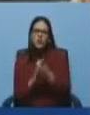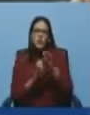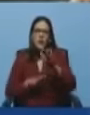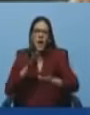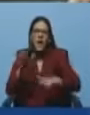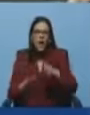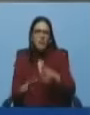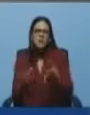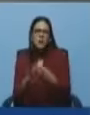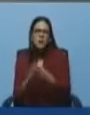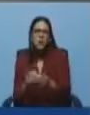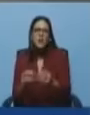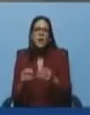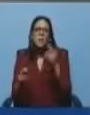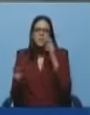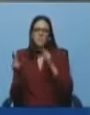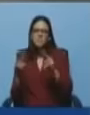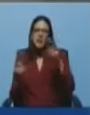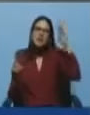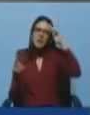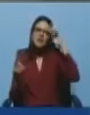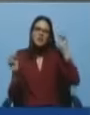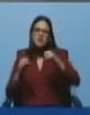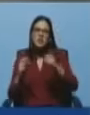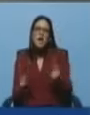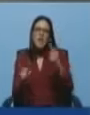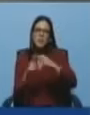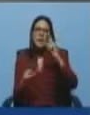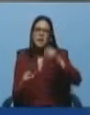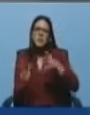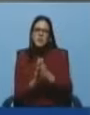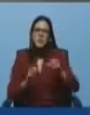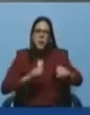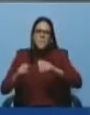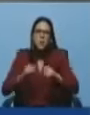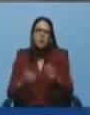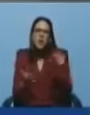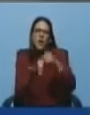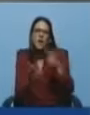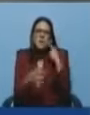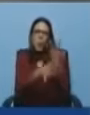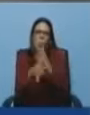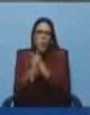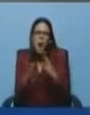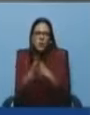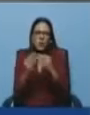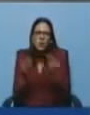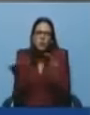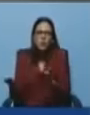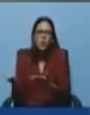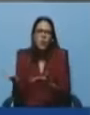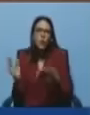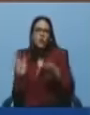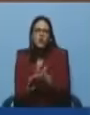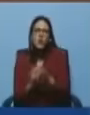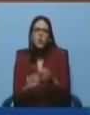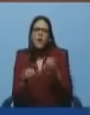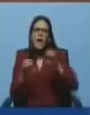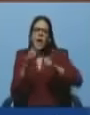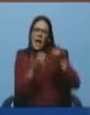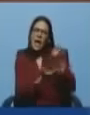este relacionamiento. Además, el motor que vienen jugando en lo que tiene que ver con la